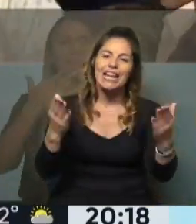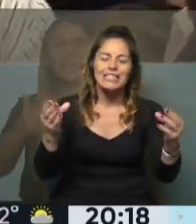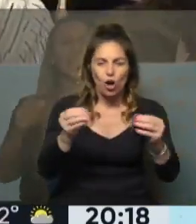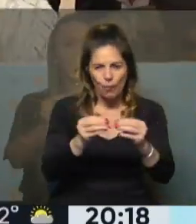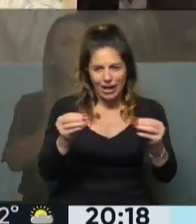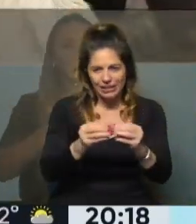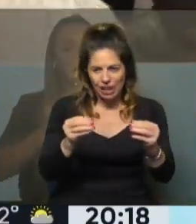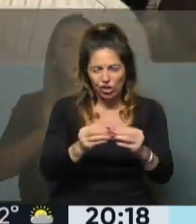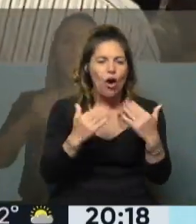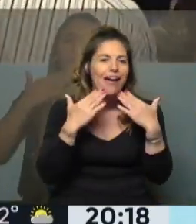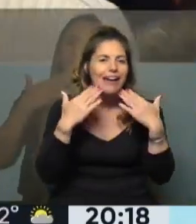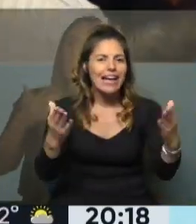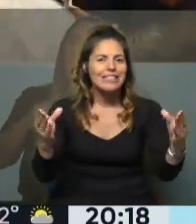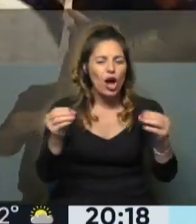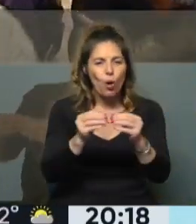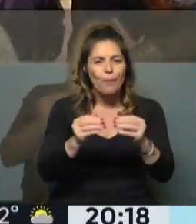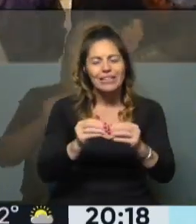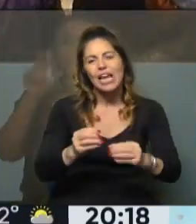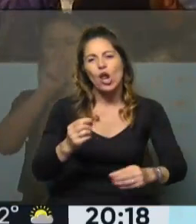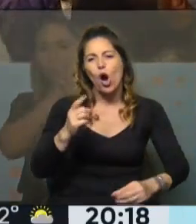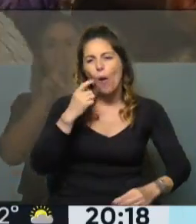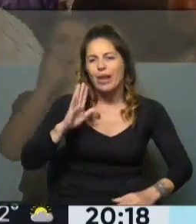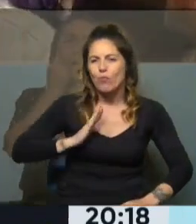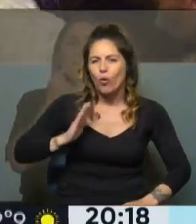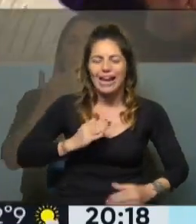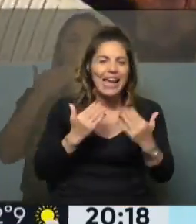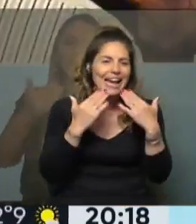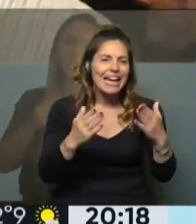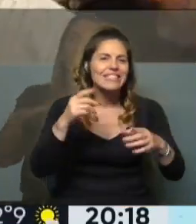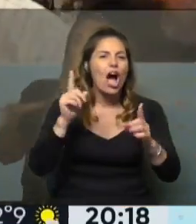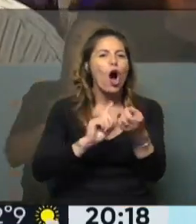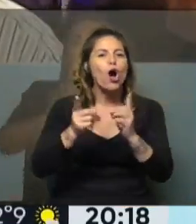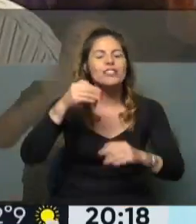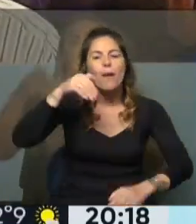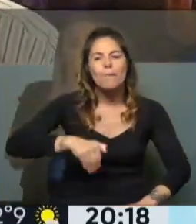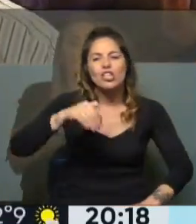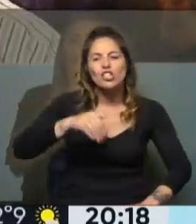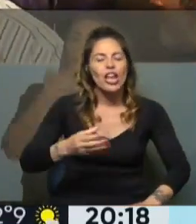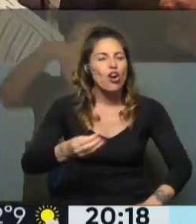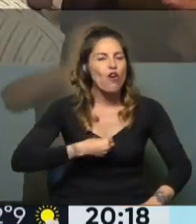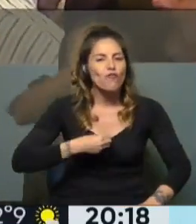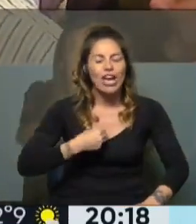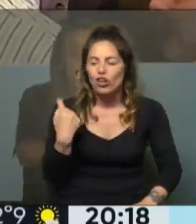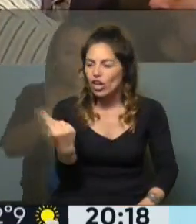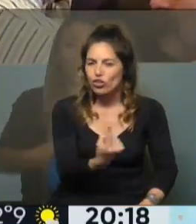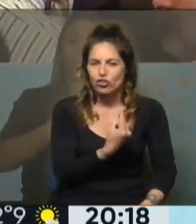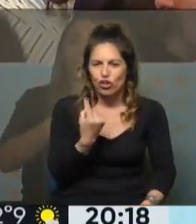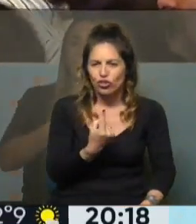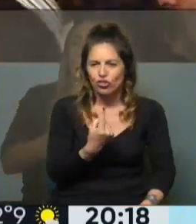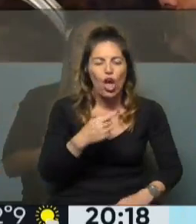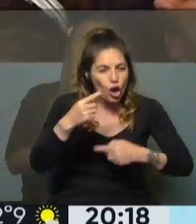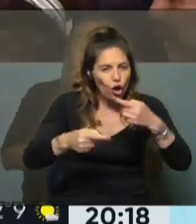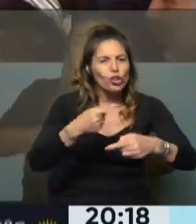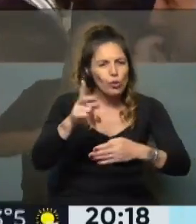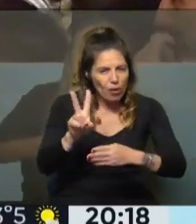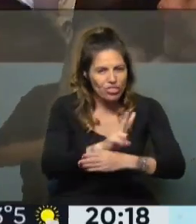compañeros Gracias compañeras gracias a los 11 millones nosotros sigamos